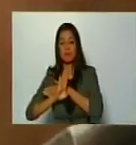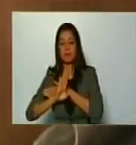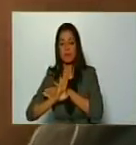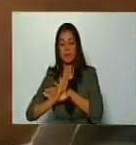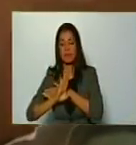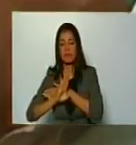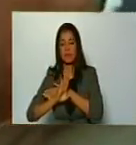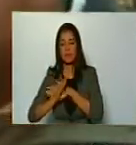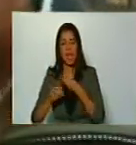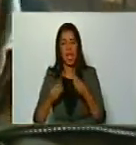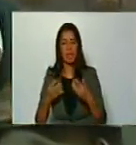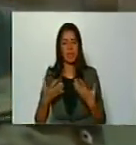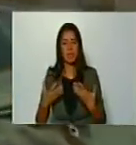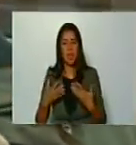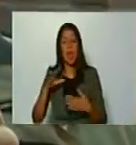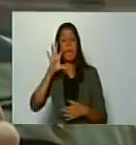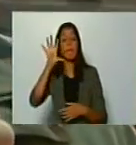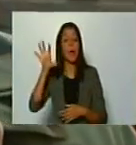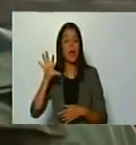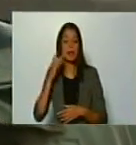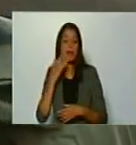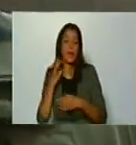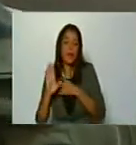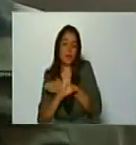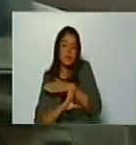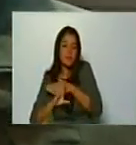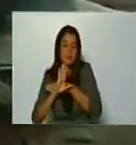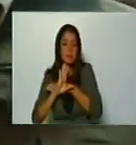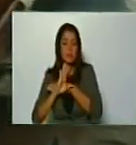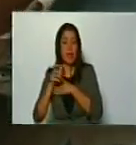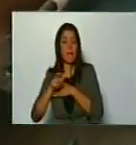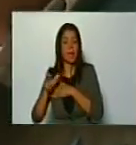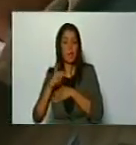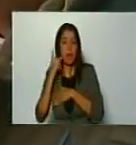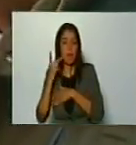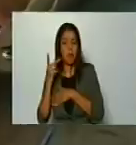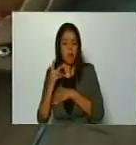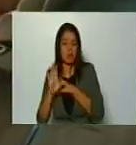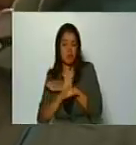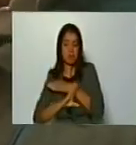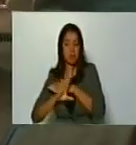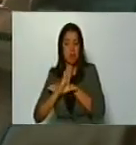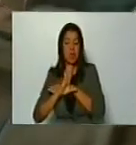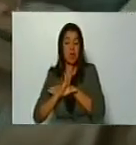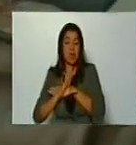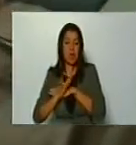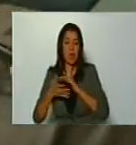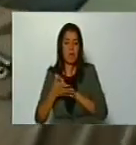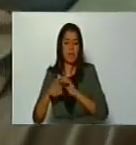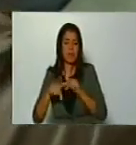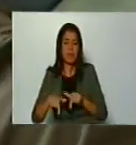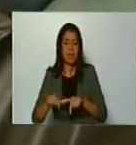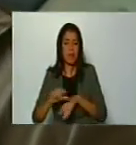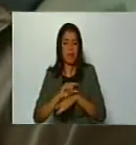¿Qué harían esos países que le dan refugio a esta gente en sus países si ocurriera lo que ha ocurrido en Venezuela?